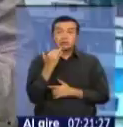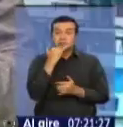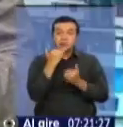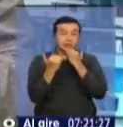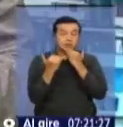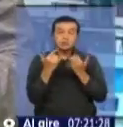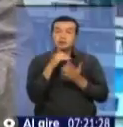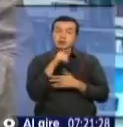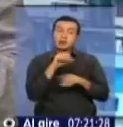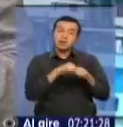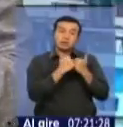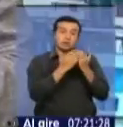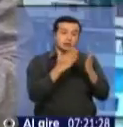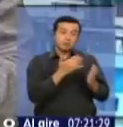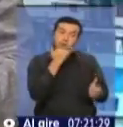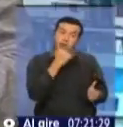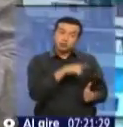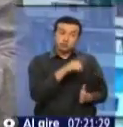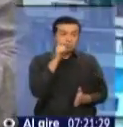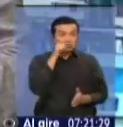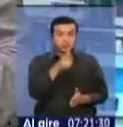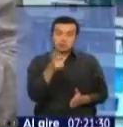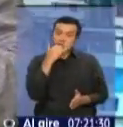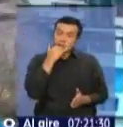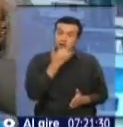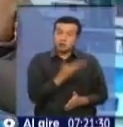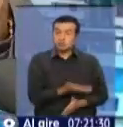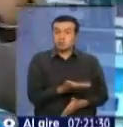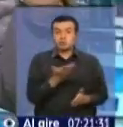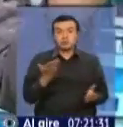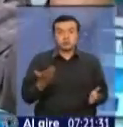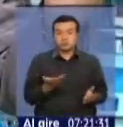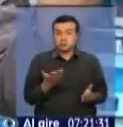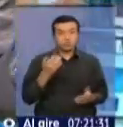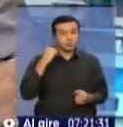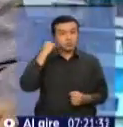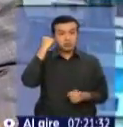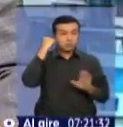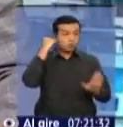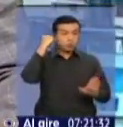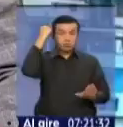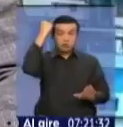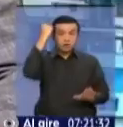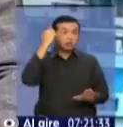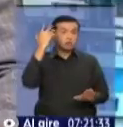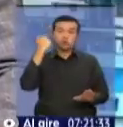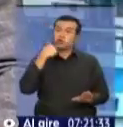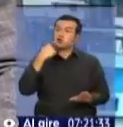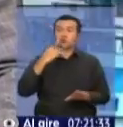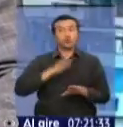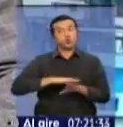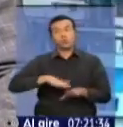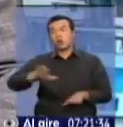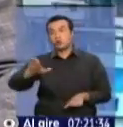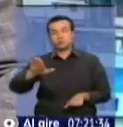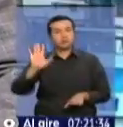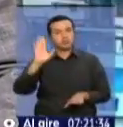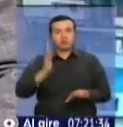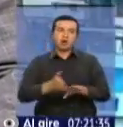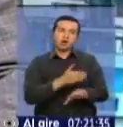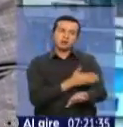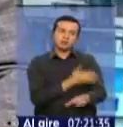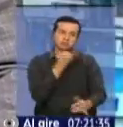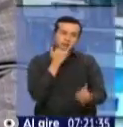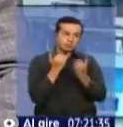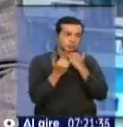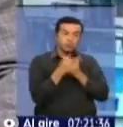es del asambleísta que no fiscalizó, pues, y no tiene ningún derecho a atribuir responsabilidades cuando él la tiene también por